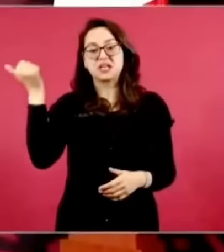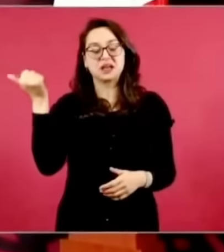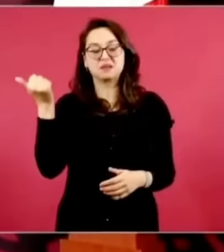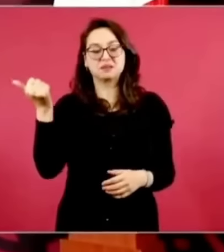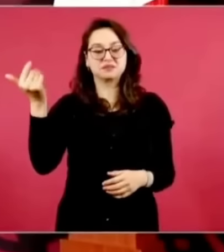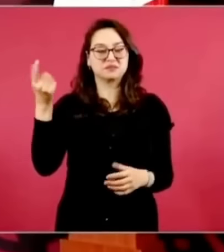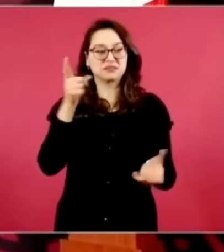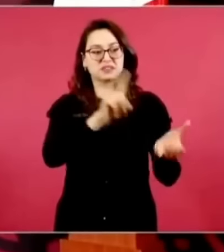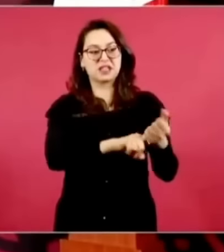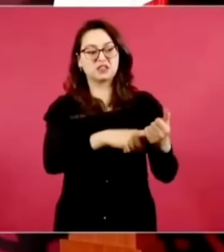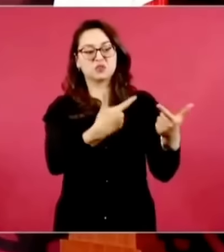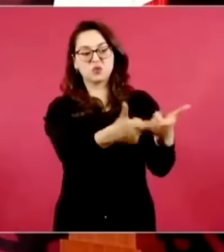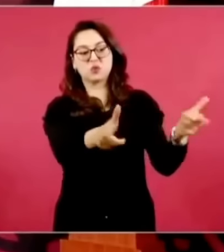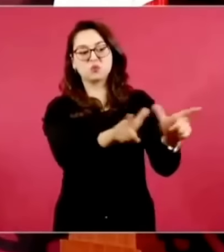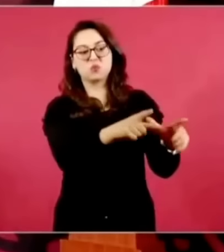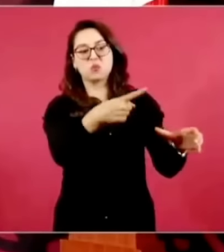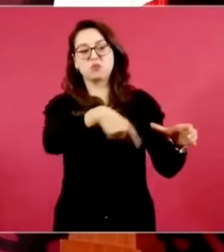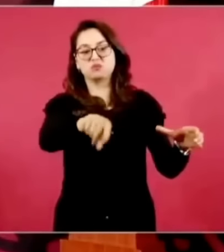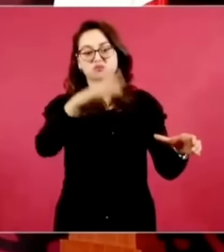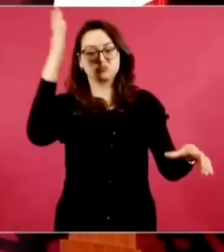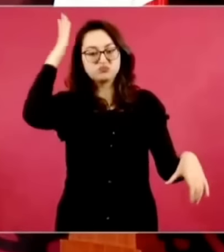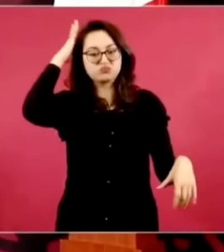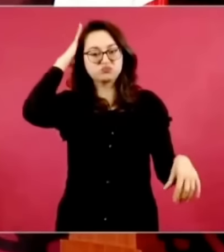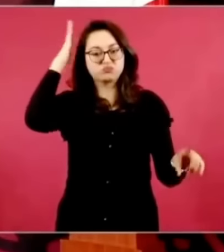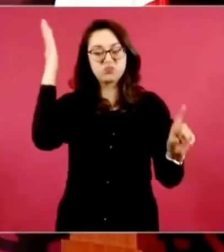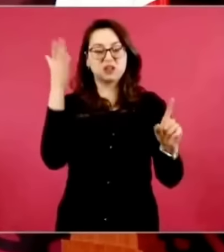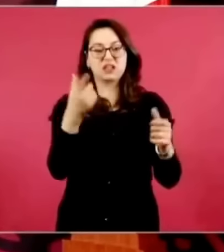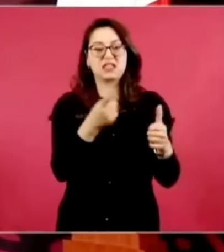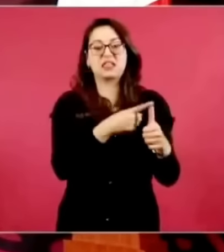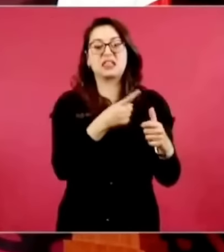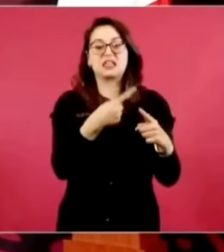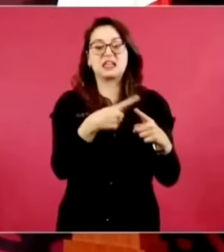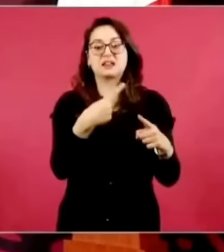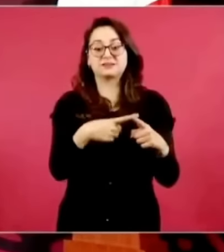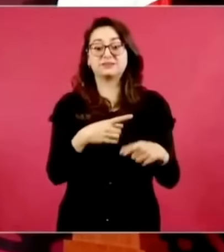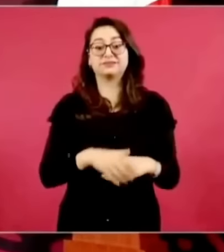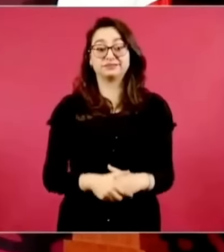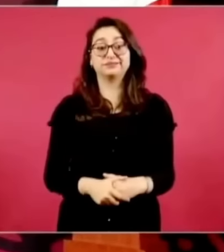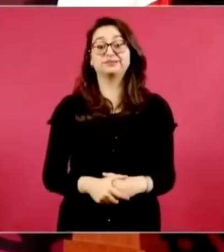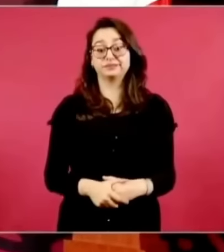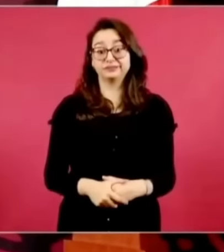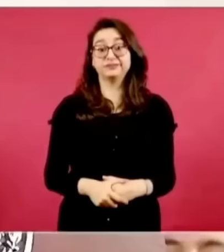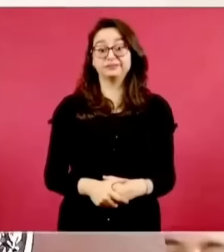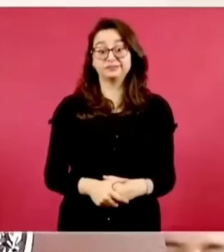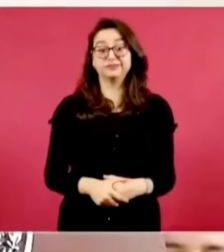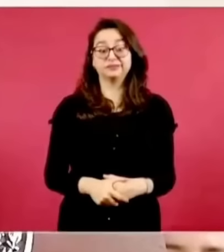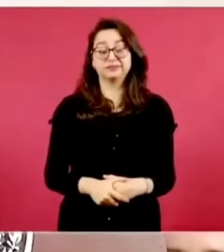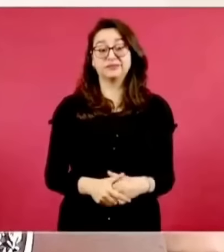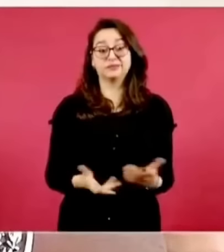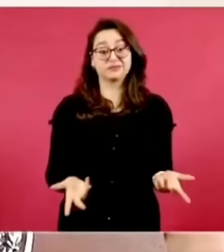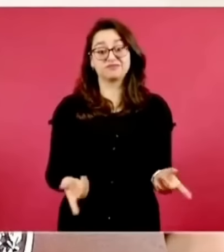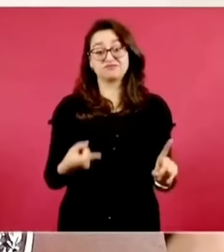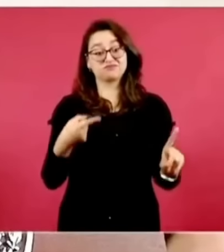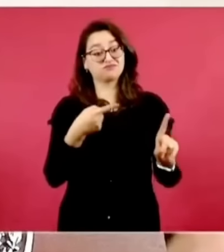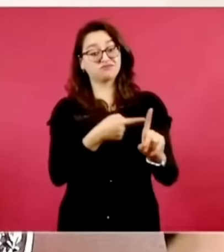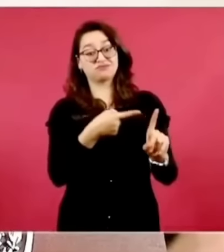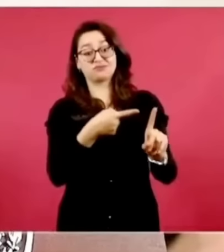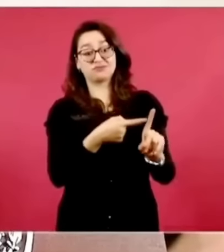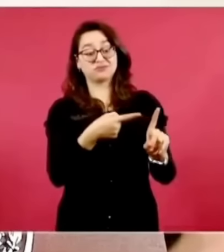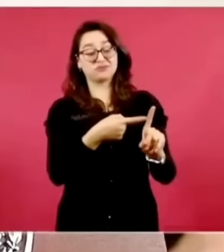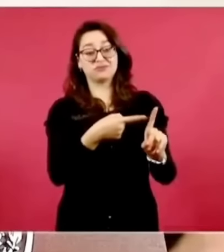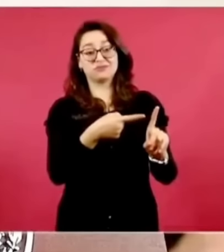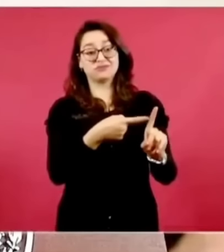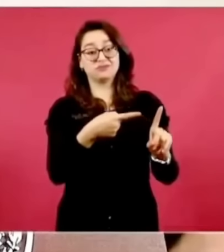dirigentes y aquí si no hay duda porque fue el orador principal El